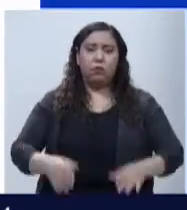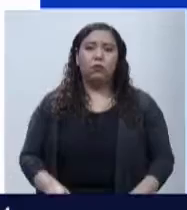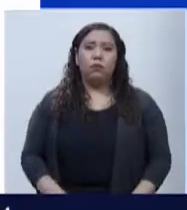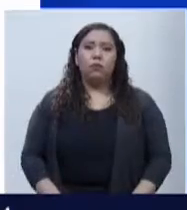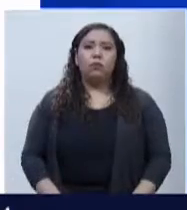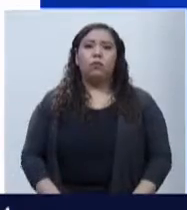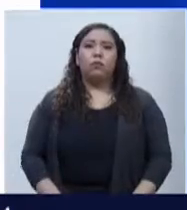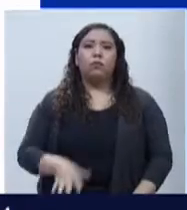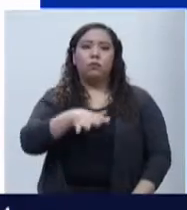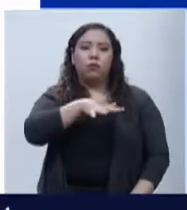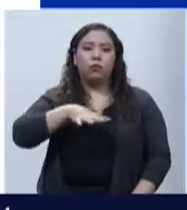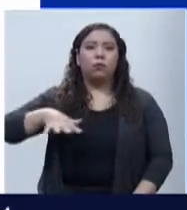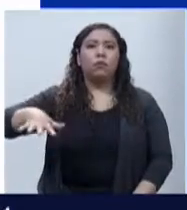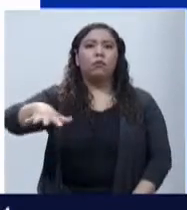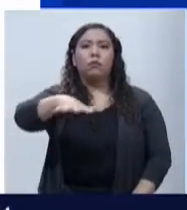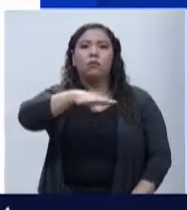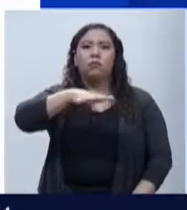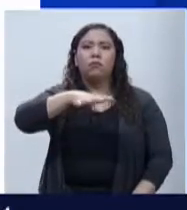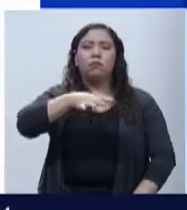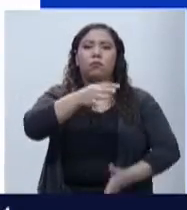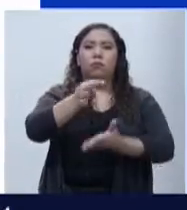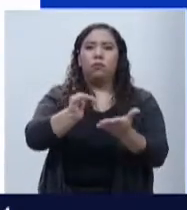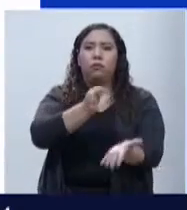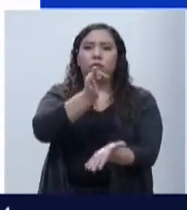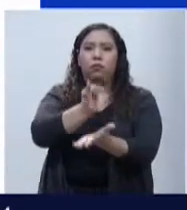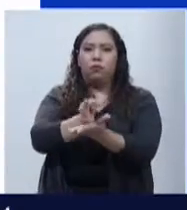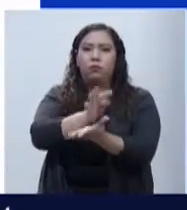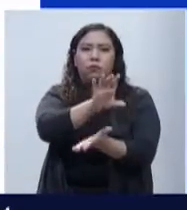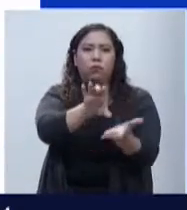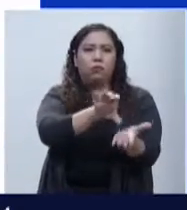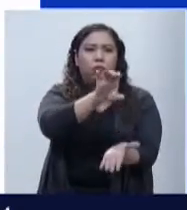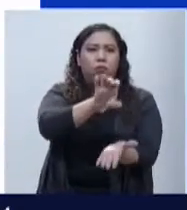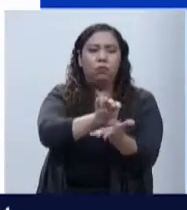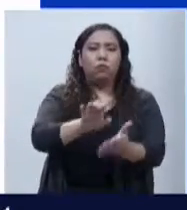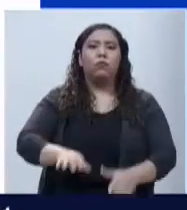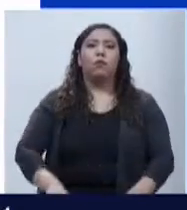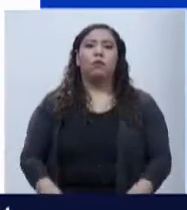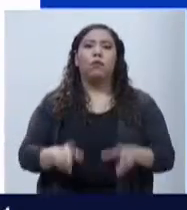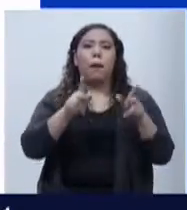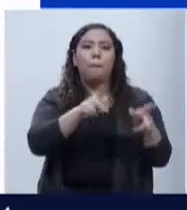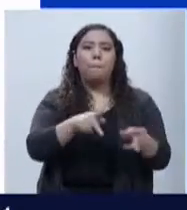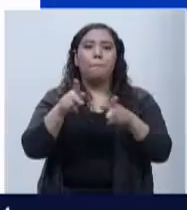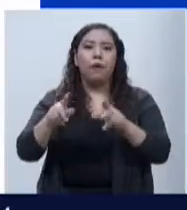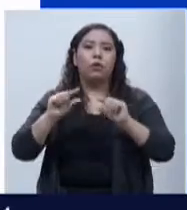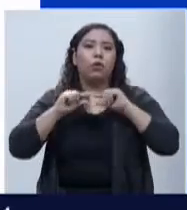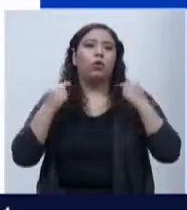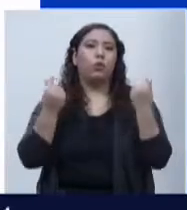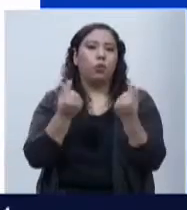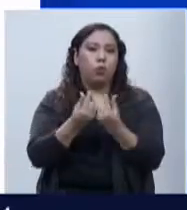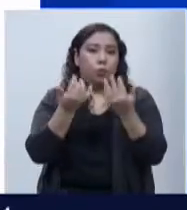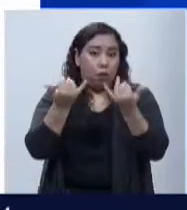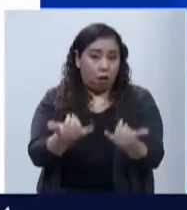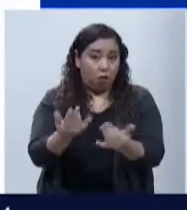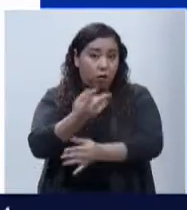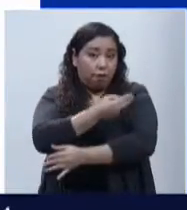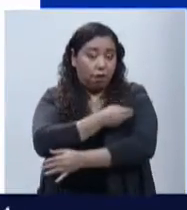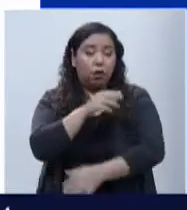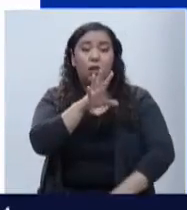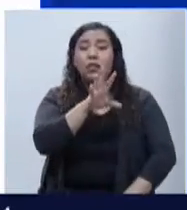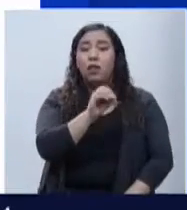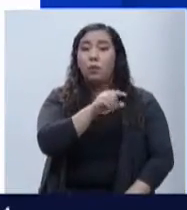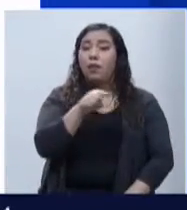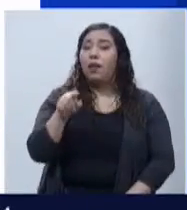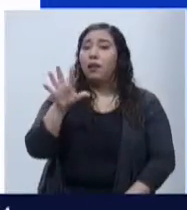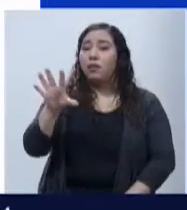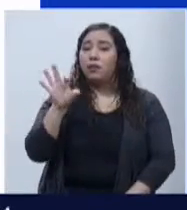área de influencia lo siguiente que de acuerdo al grupo priorizado de personas a vacunar de 50 59 años con